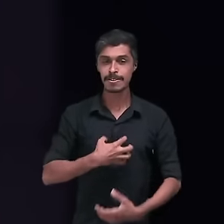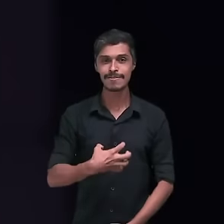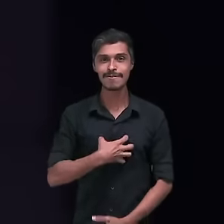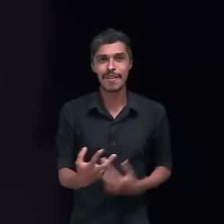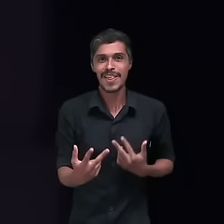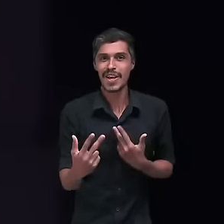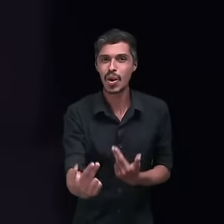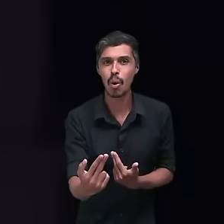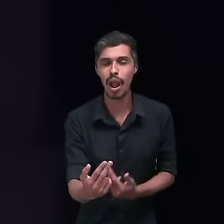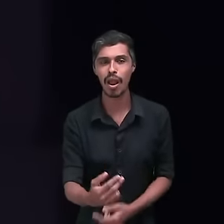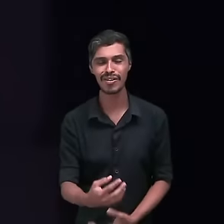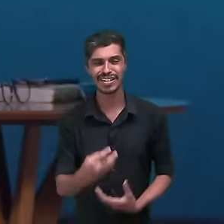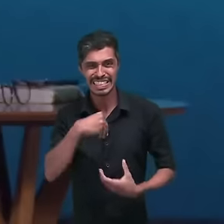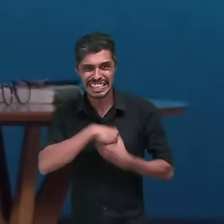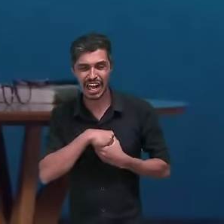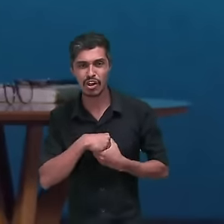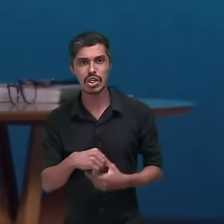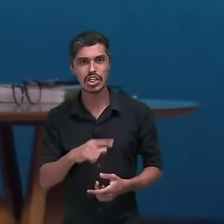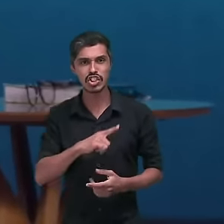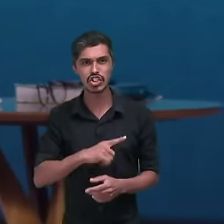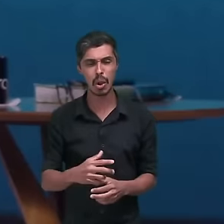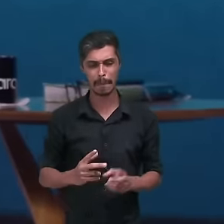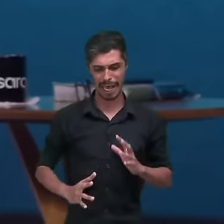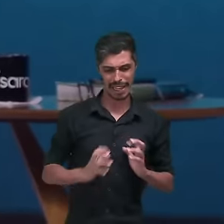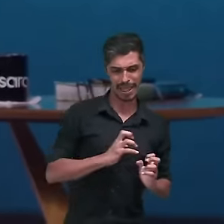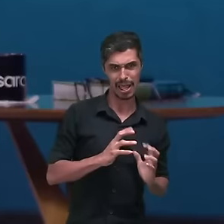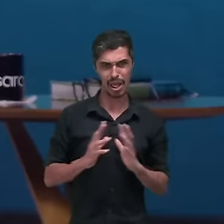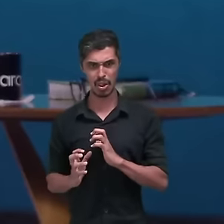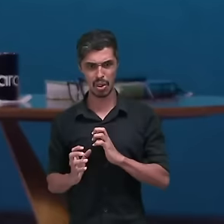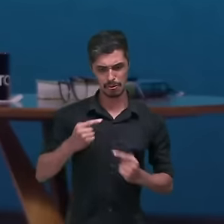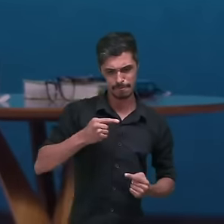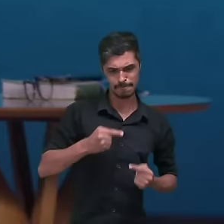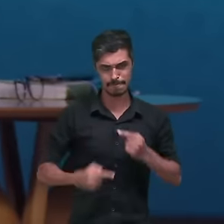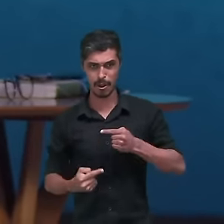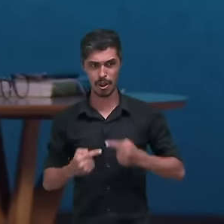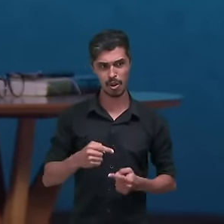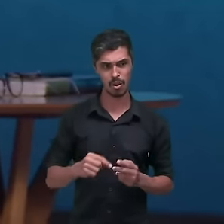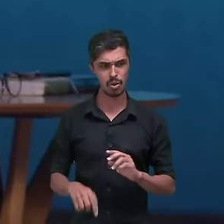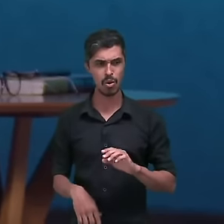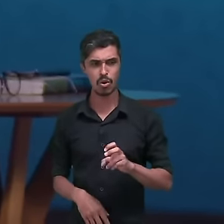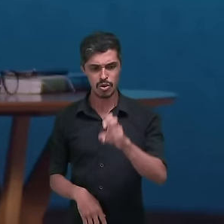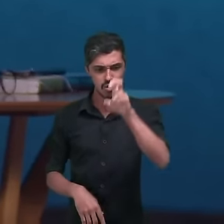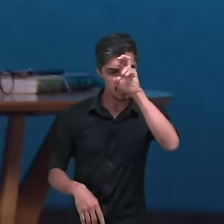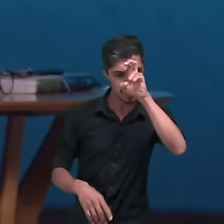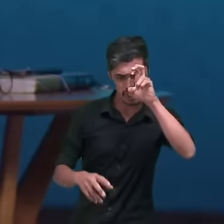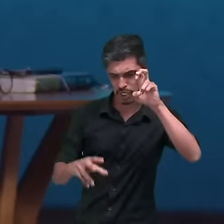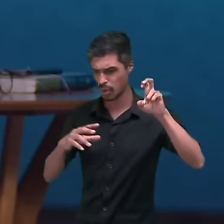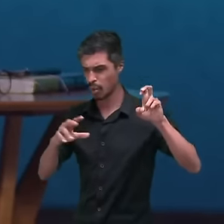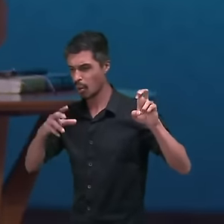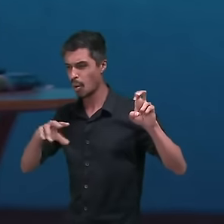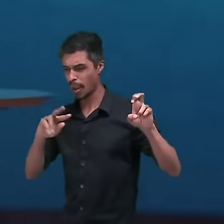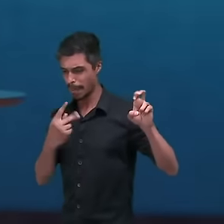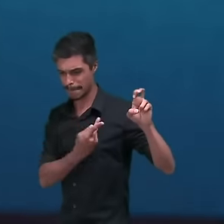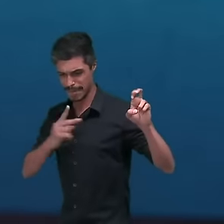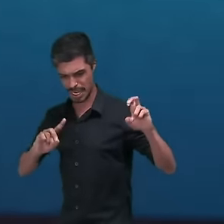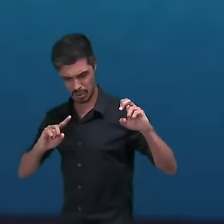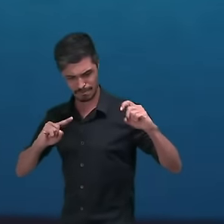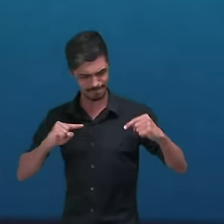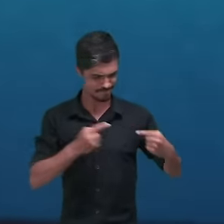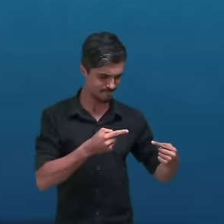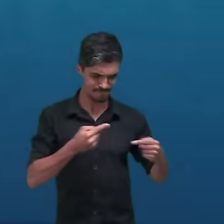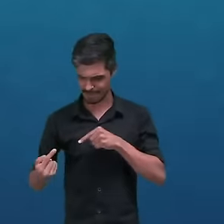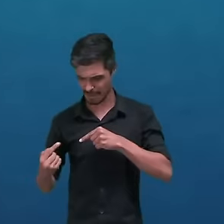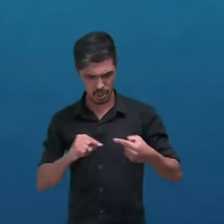del corazón de Moisés había una batalla, un hebreo luchando con un egipcio, y el egipcio estaba prevaleciendo.